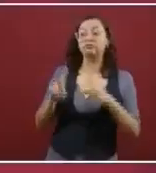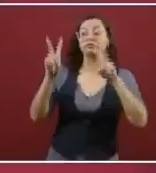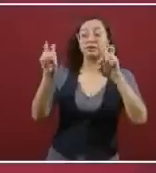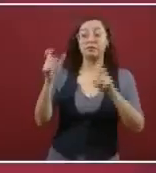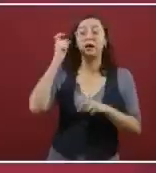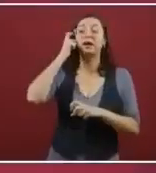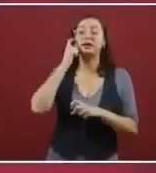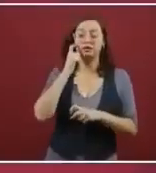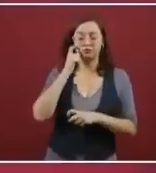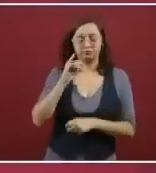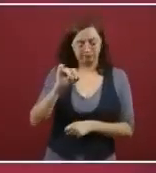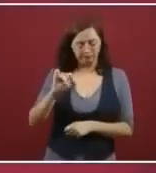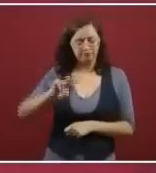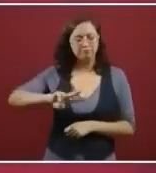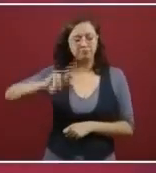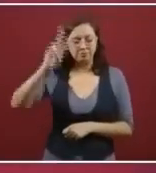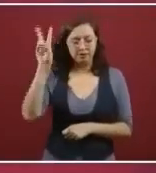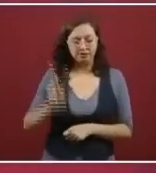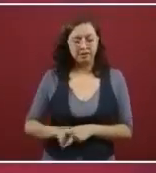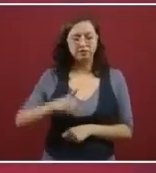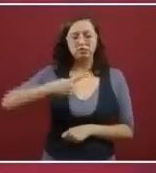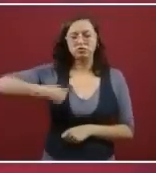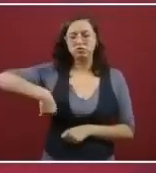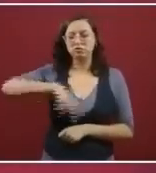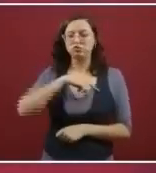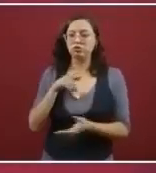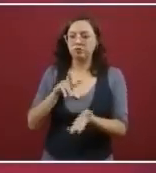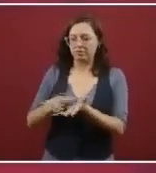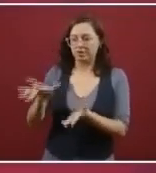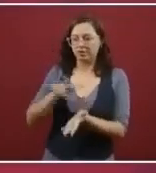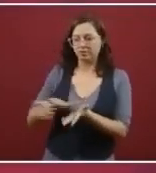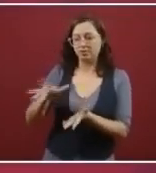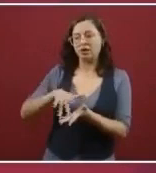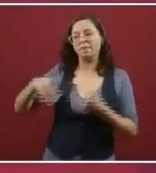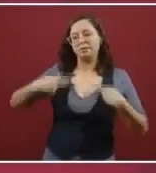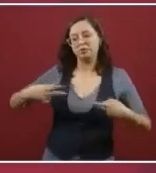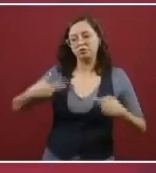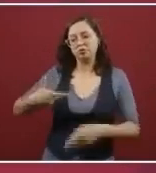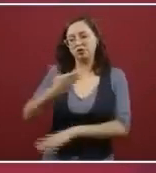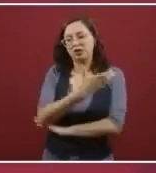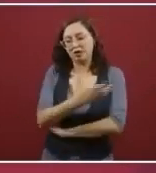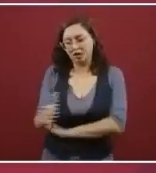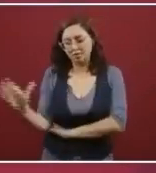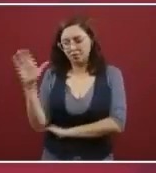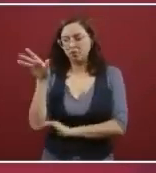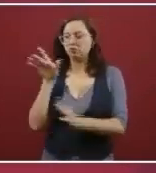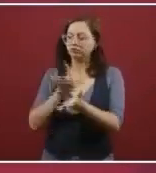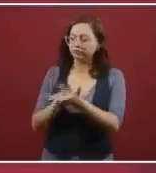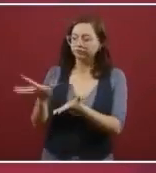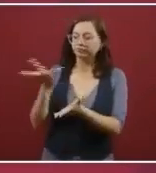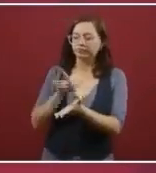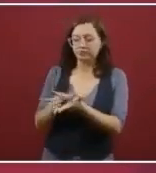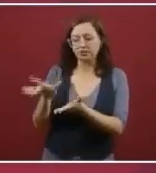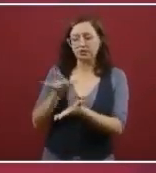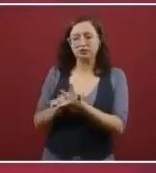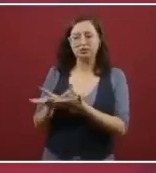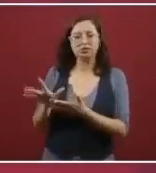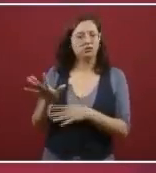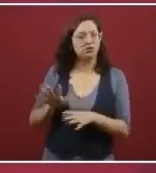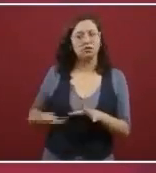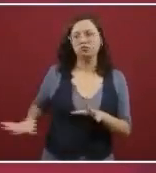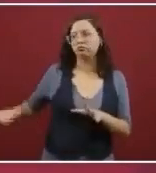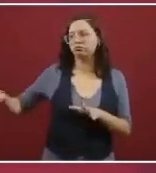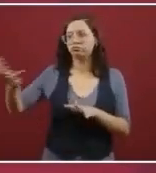Estamos apoyando a productores en Guerrero, en toda